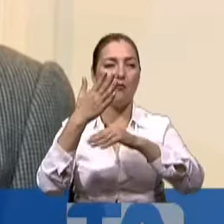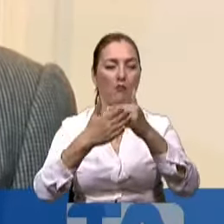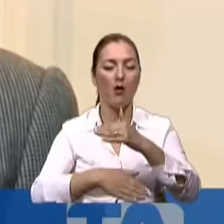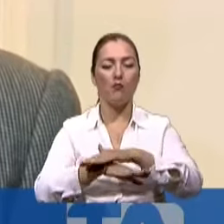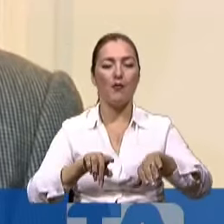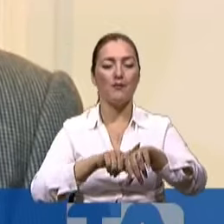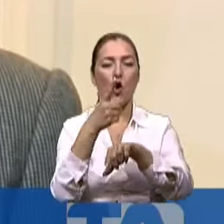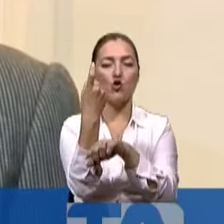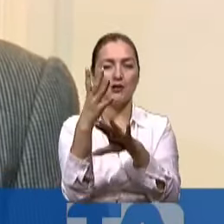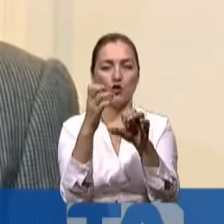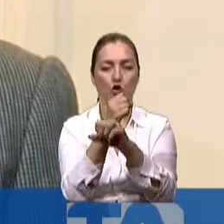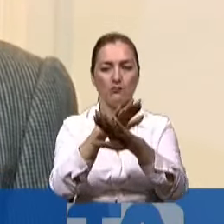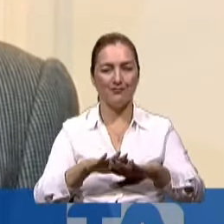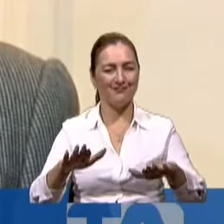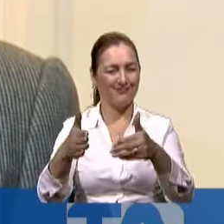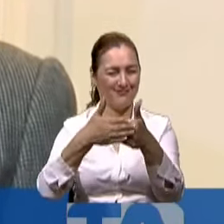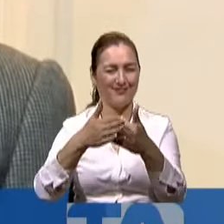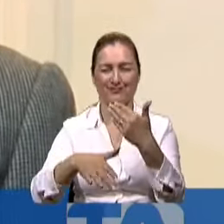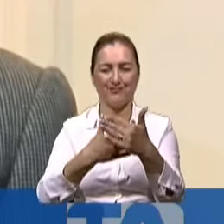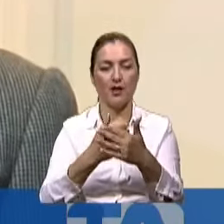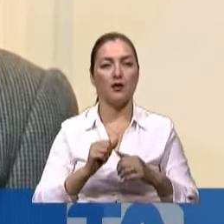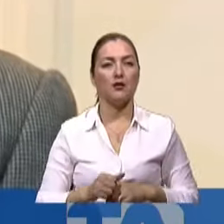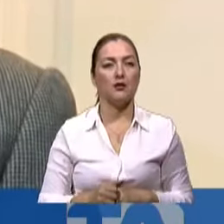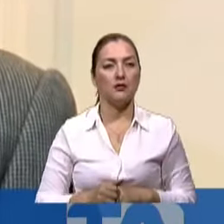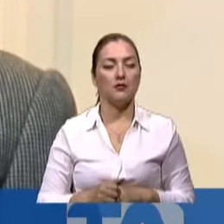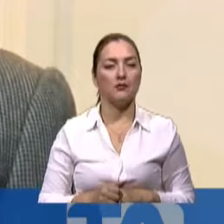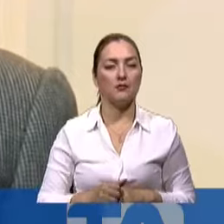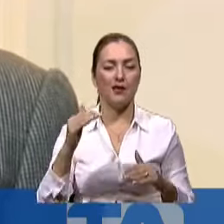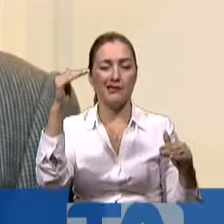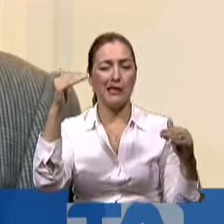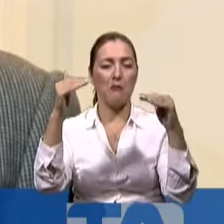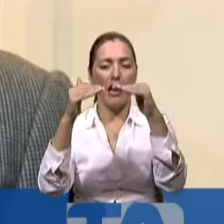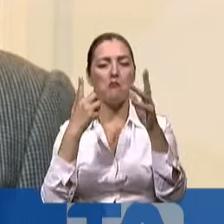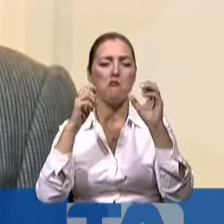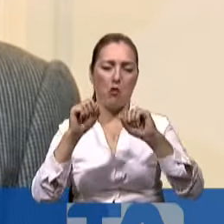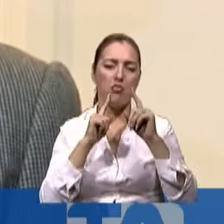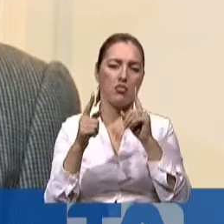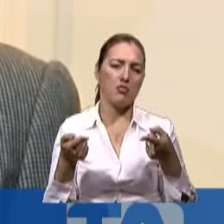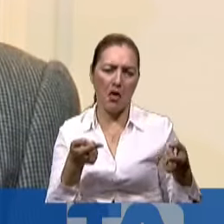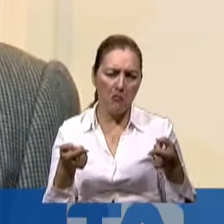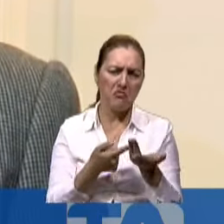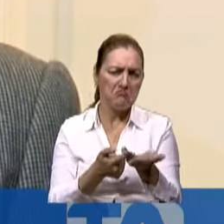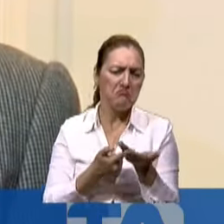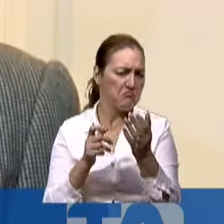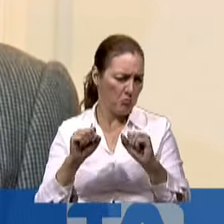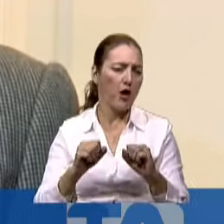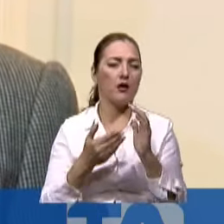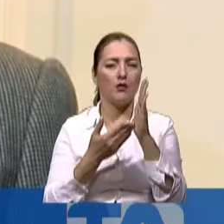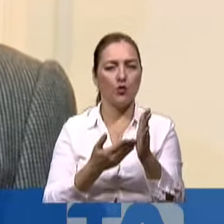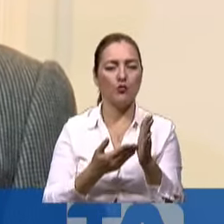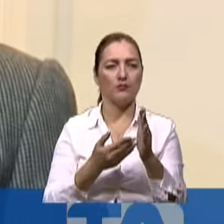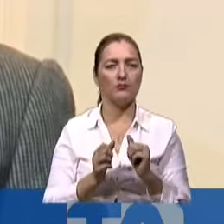tenemos ciertos niveles que nos permiten invitar a este debate, a esta reflexión necesaria de poder